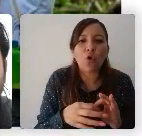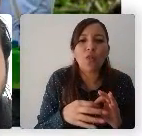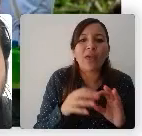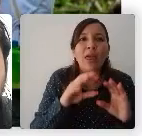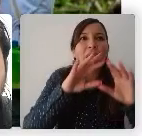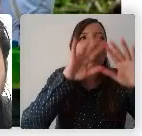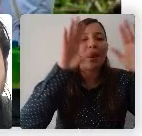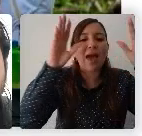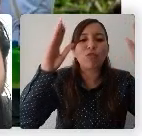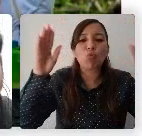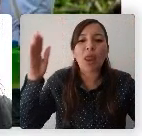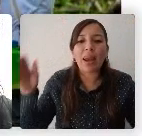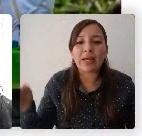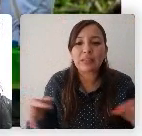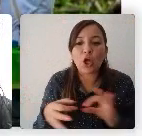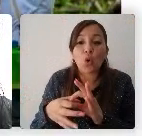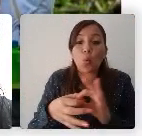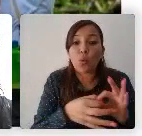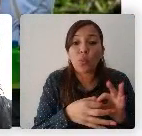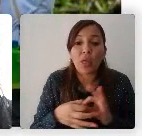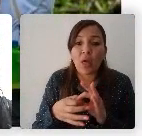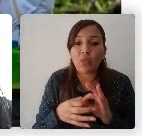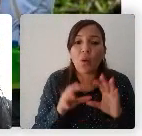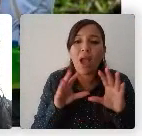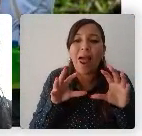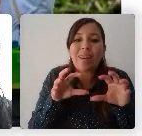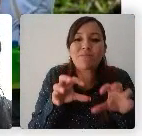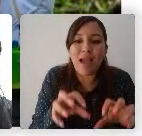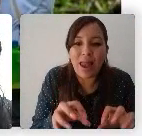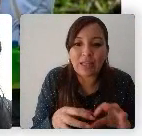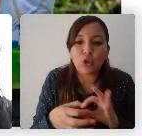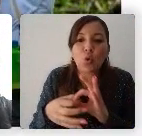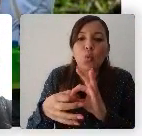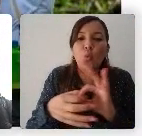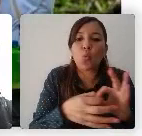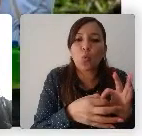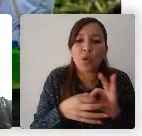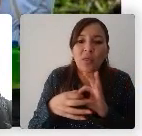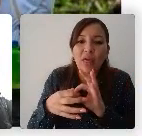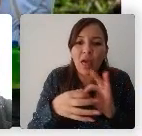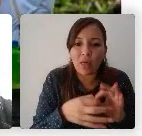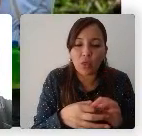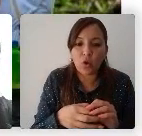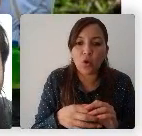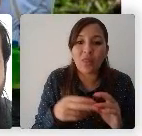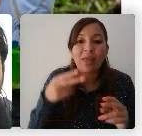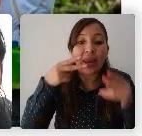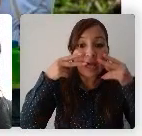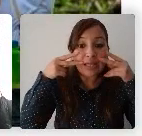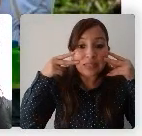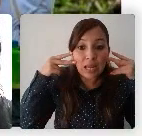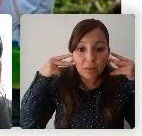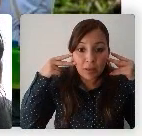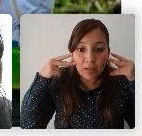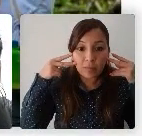¿no? Como podemos ver en el mapa, pues estos emprendimientos se encuentran en la cuenca del Yanayacu-Pucallpa, en Pacaya-Samiria,